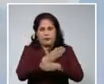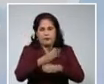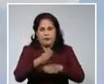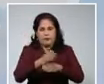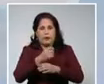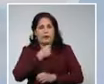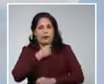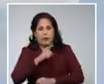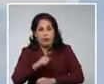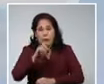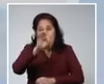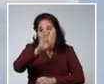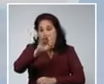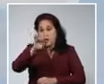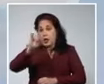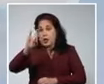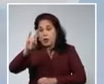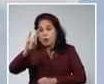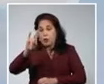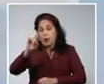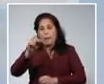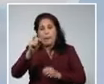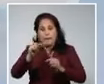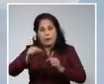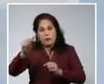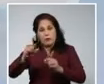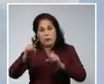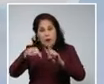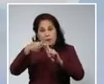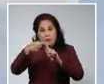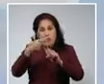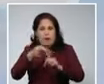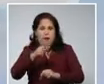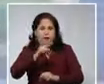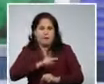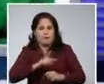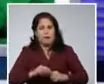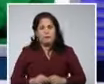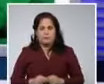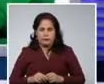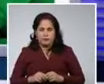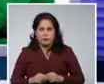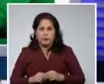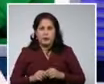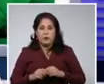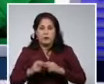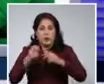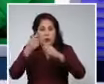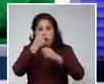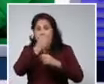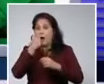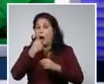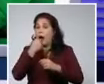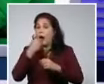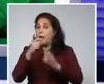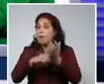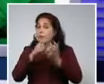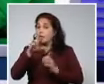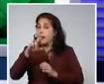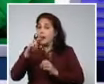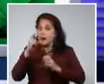de 89 más que en el día de ayer. Se procesaron en el día de ayer